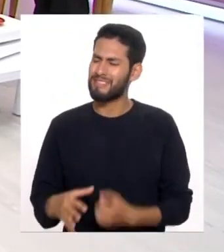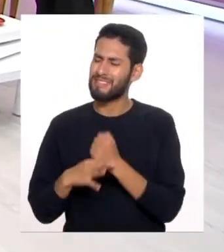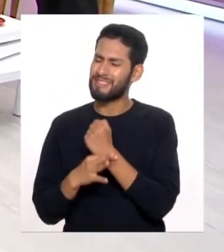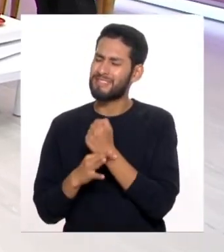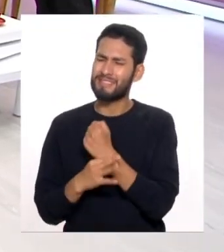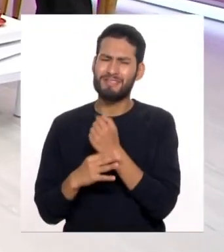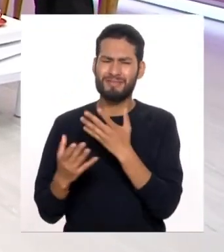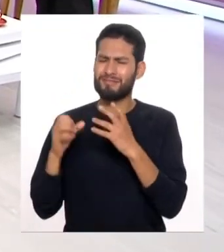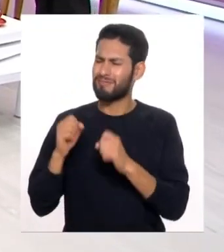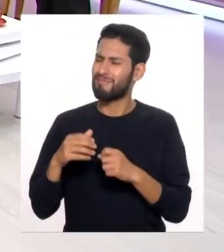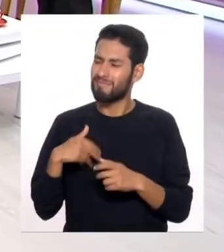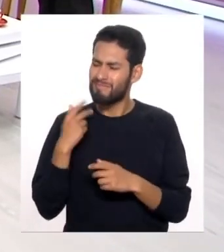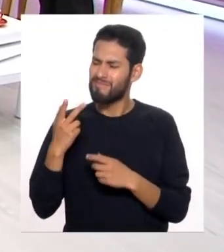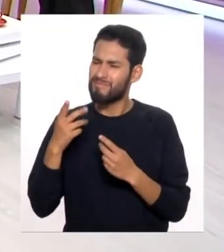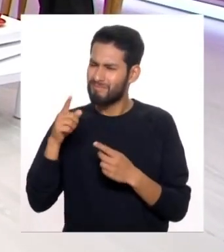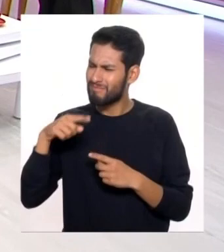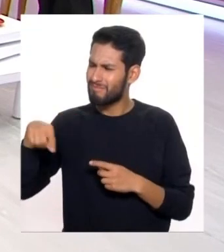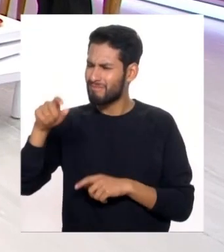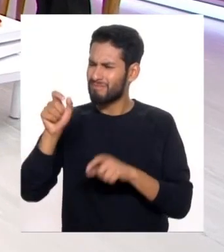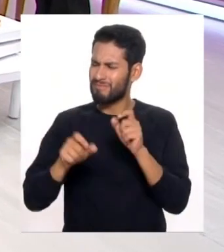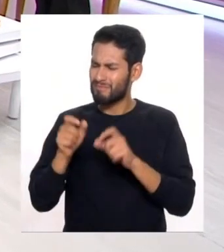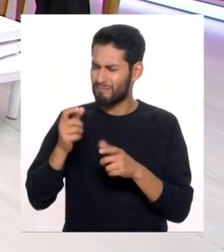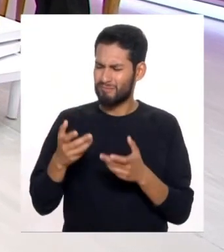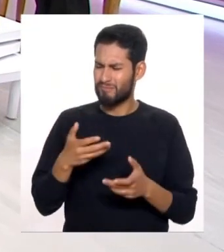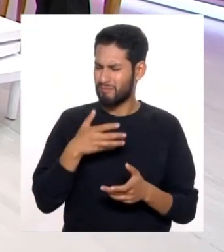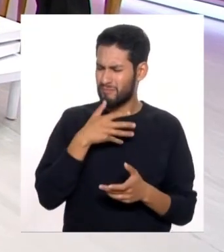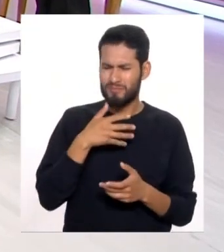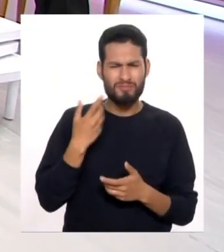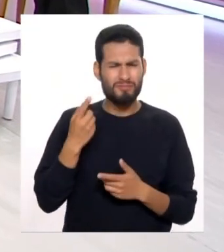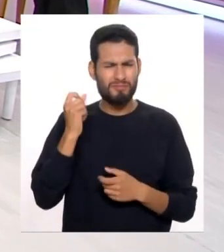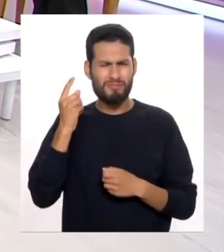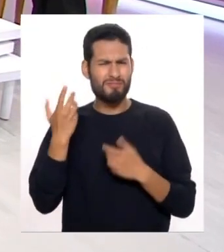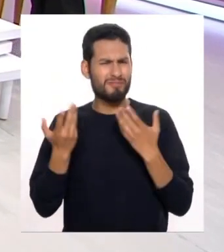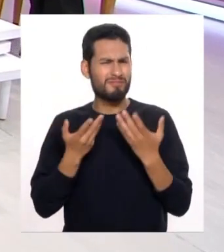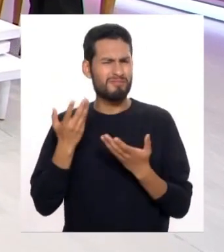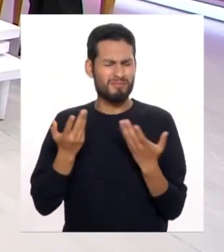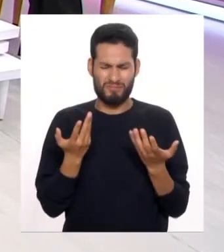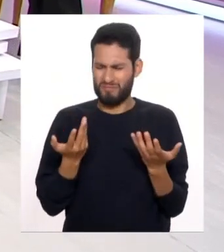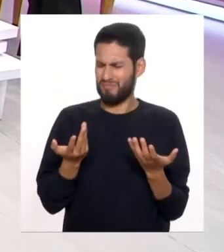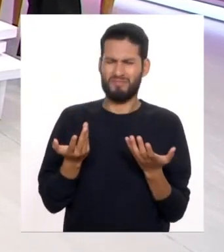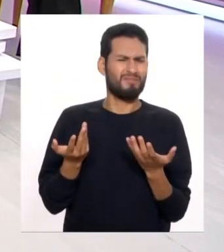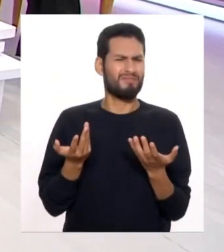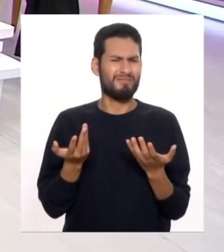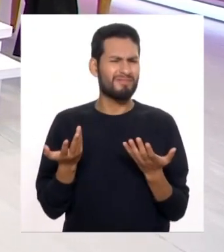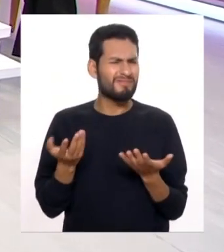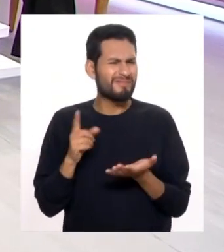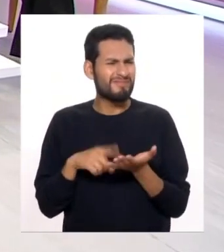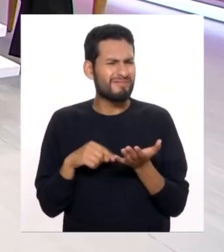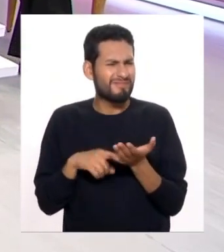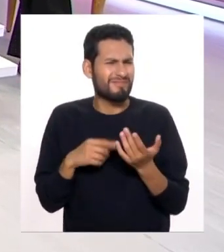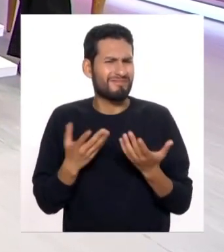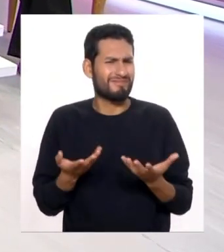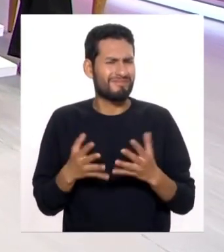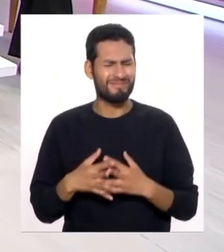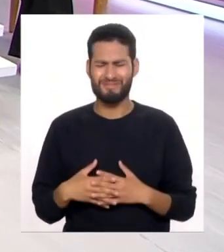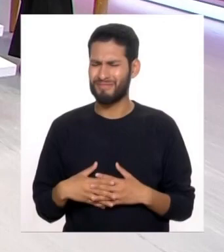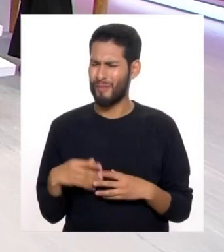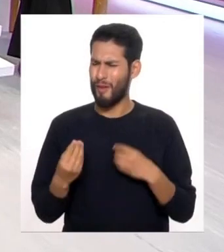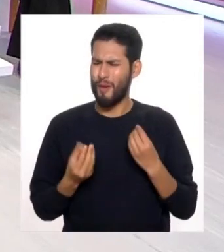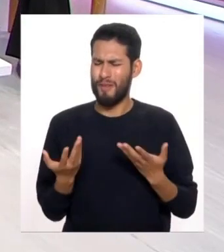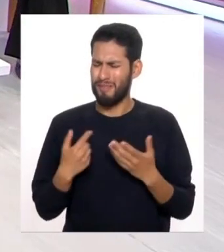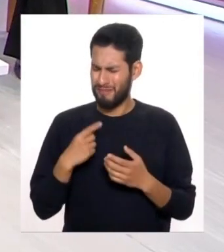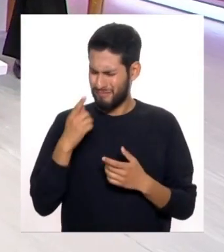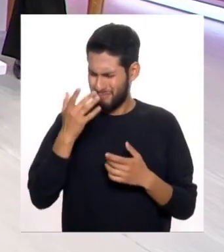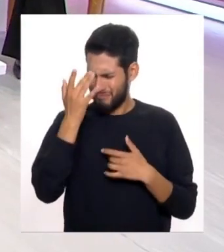para poner en contexto a nuestros televidentes, porque seguramente ellos van a escuchar ese término de cirugía fetal y dicen, ¿y qué cosa es eso? ¿No? ¿Dónde encuentro